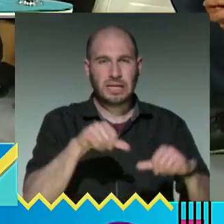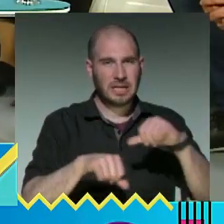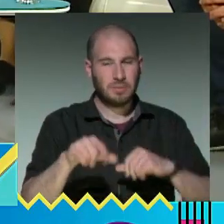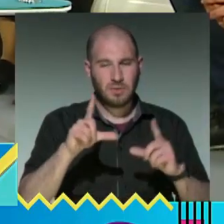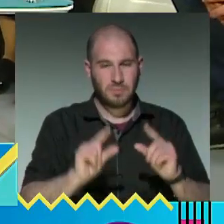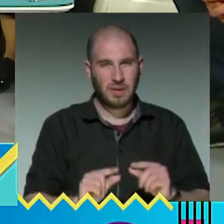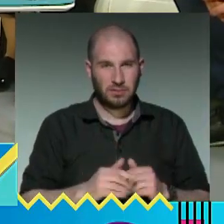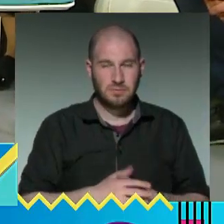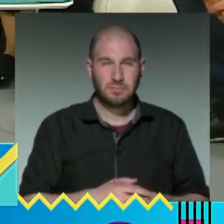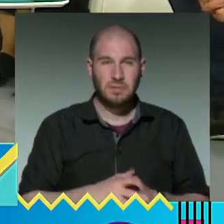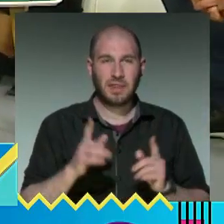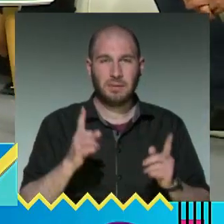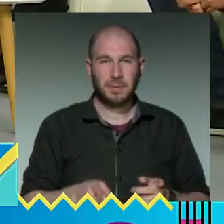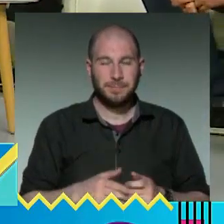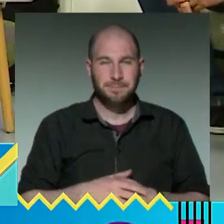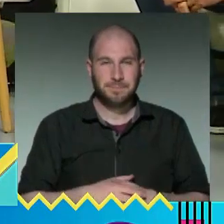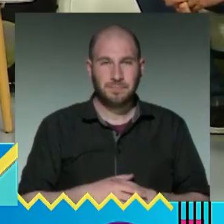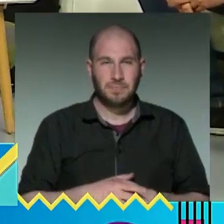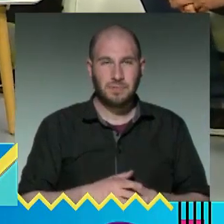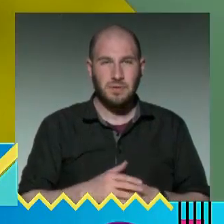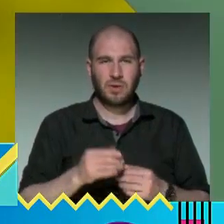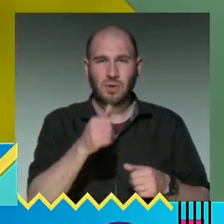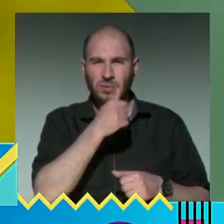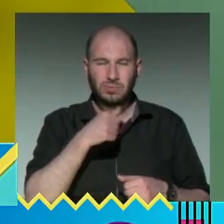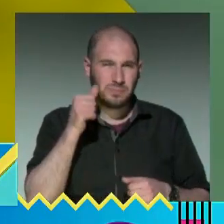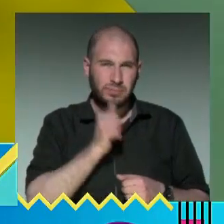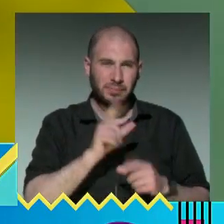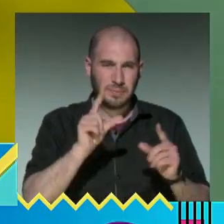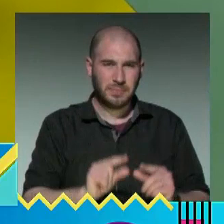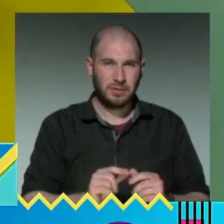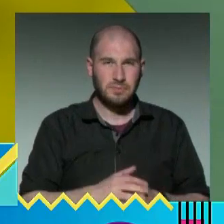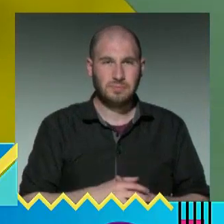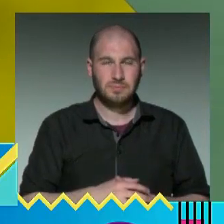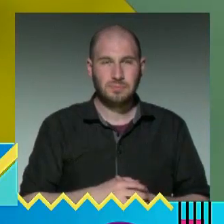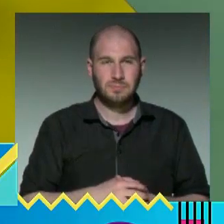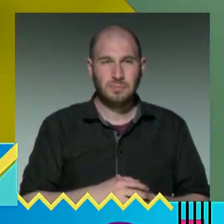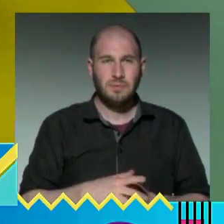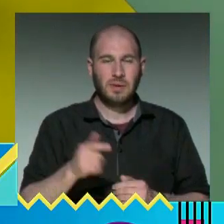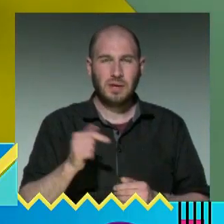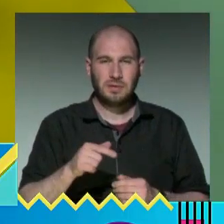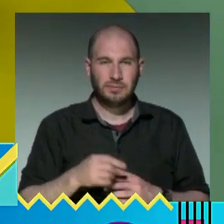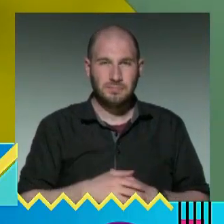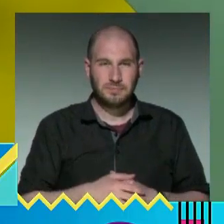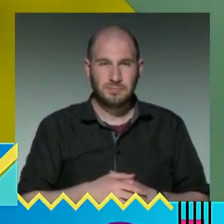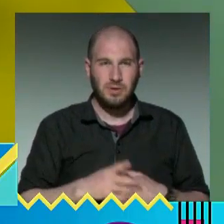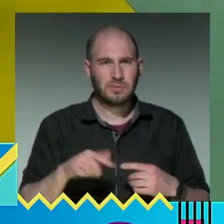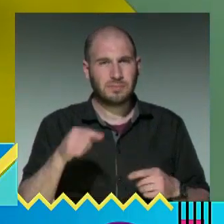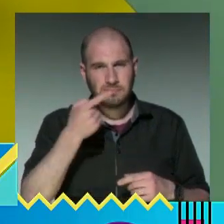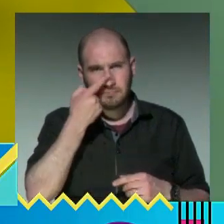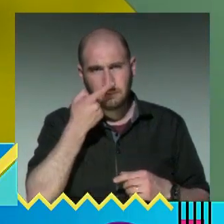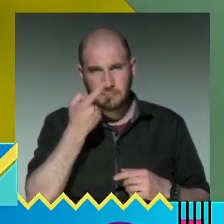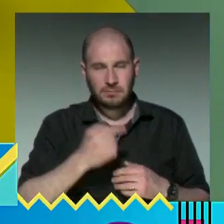agroquímicos y de agrotóxicos. Entonces, esto es una línea muy